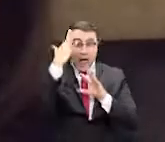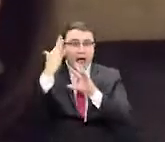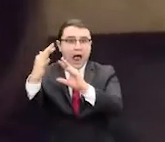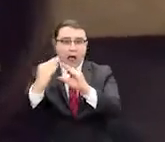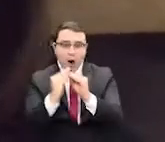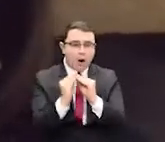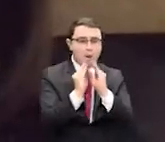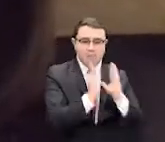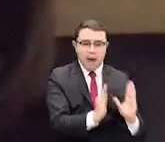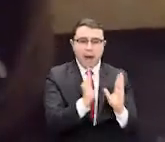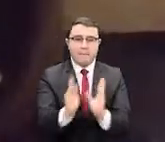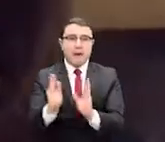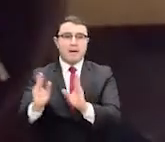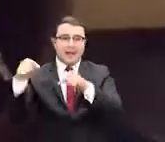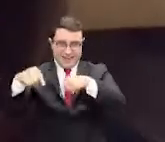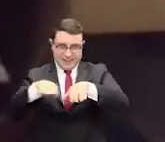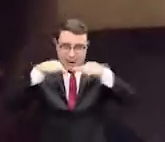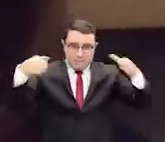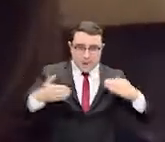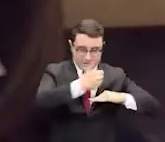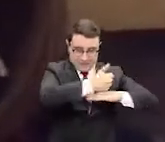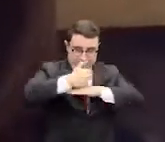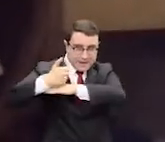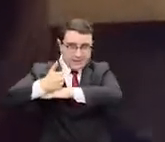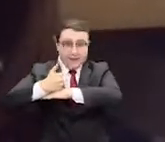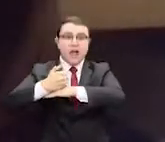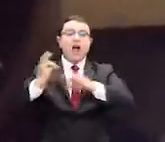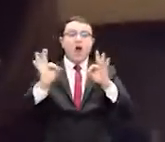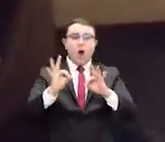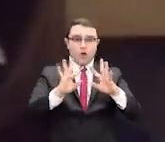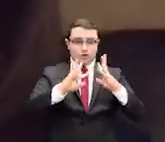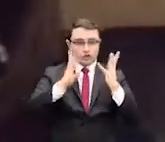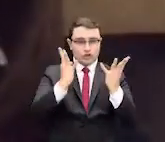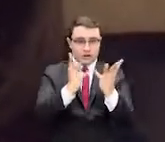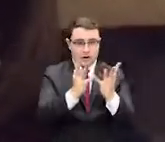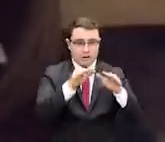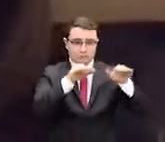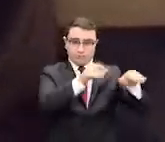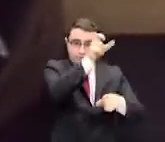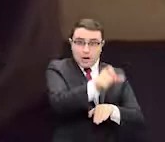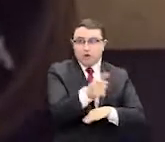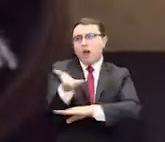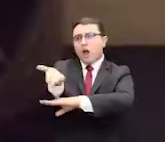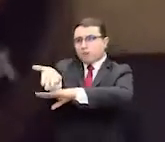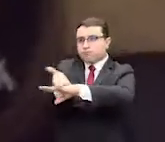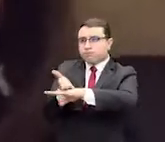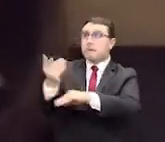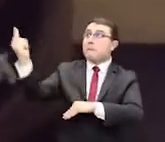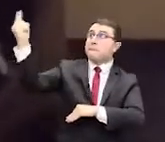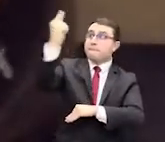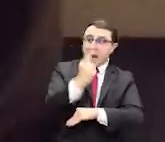mesa directiva o a alguno de los senadores de los cuales ellos hayan pedido